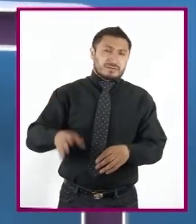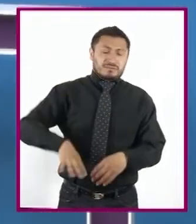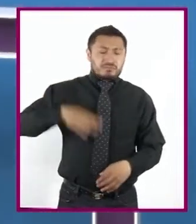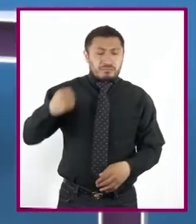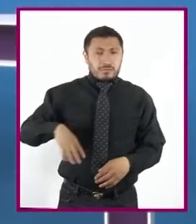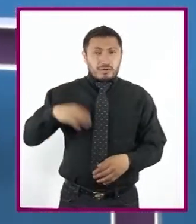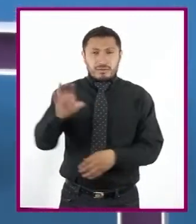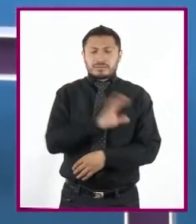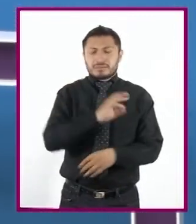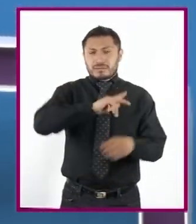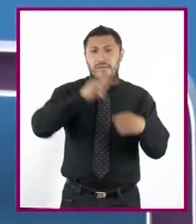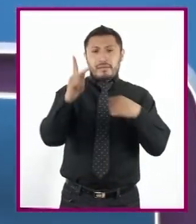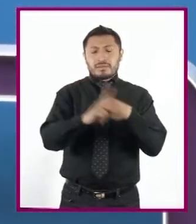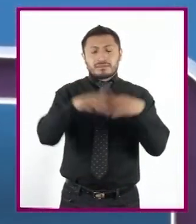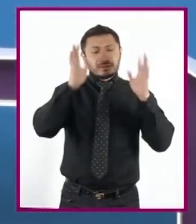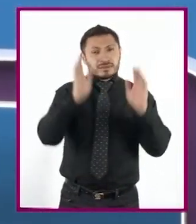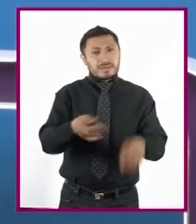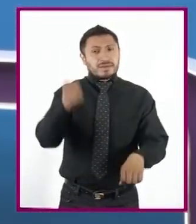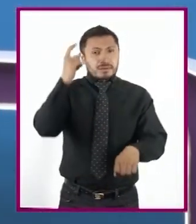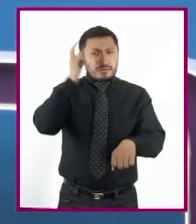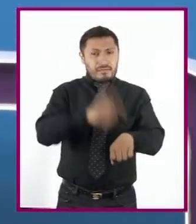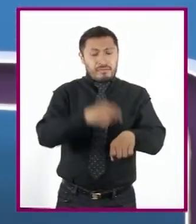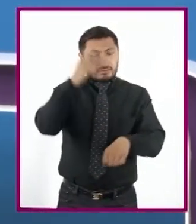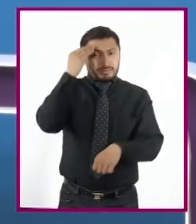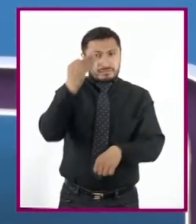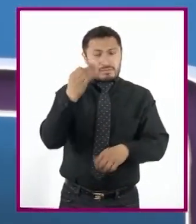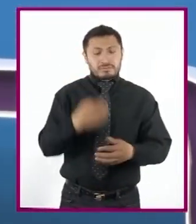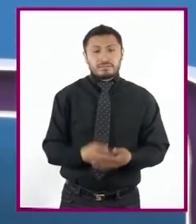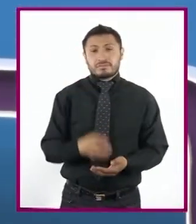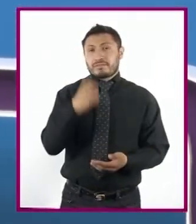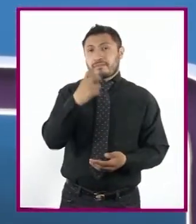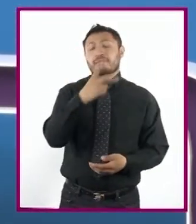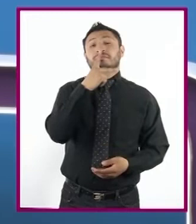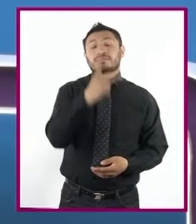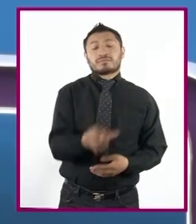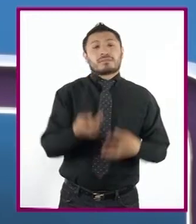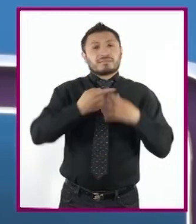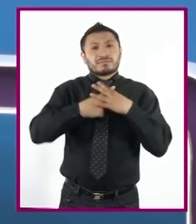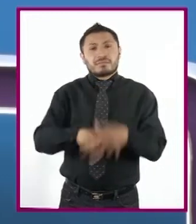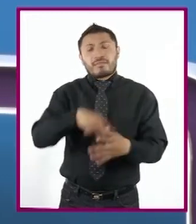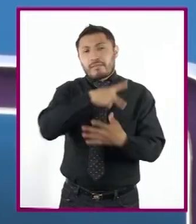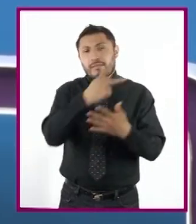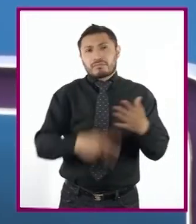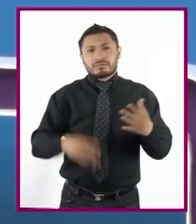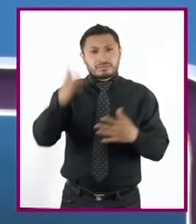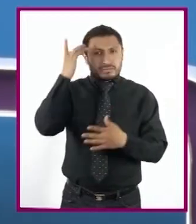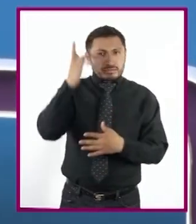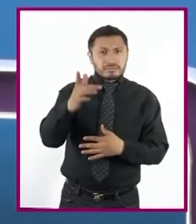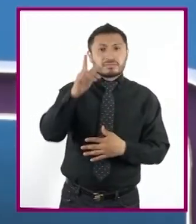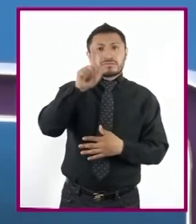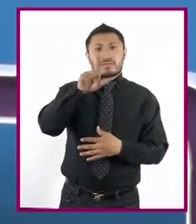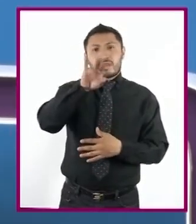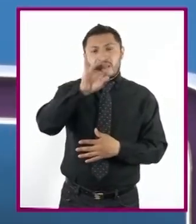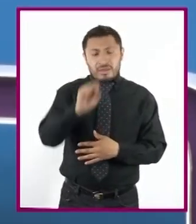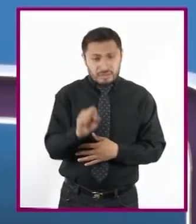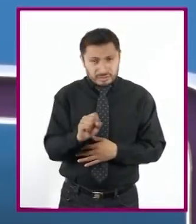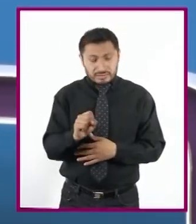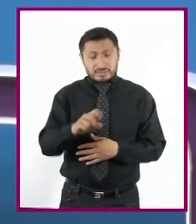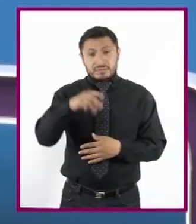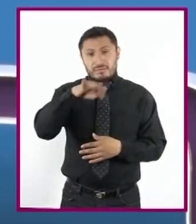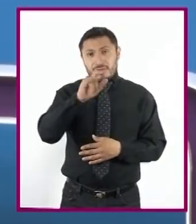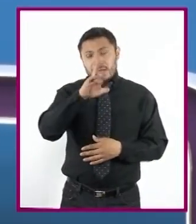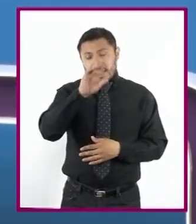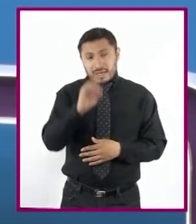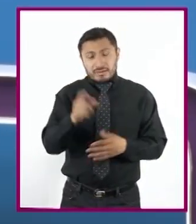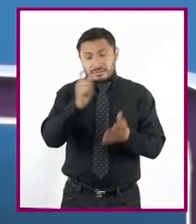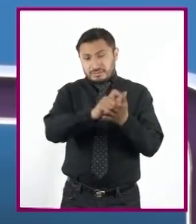llegado a uno de esos momentos. Estas son las palabras con las que inicia el Plan de San Luis. Madero plasmó en este documento